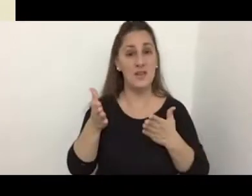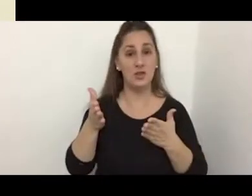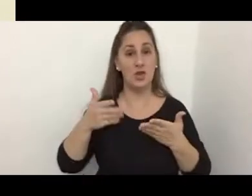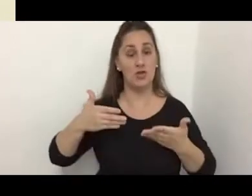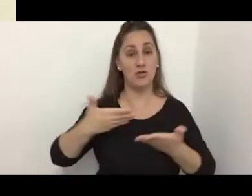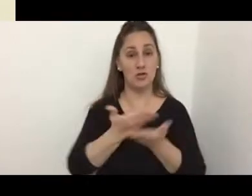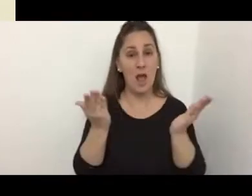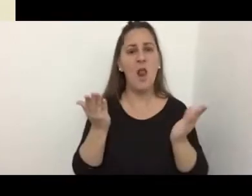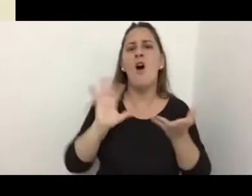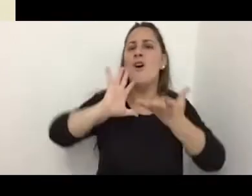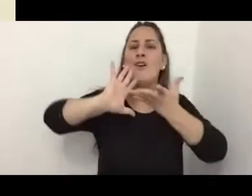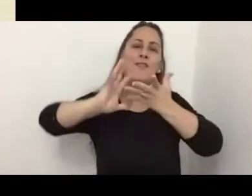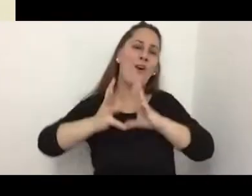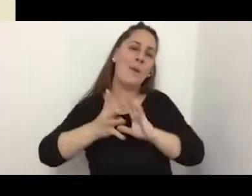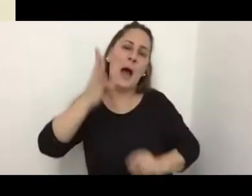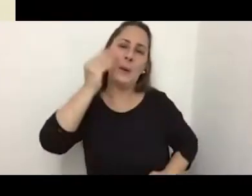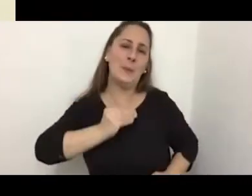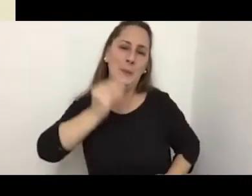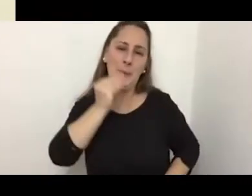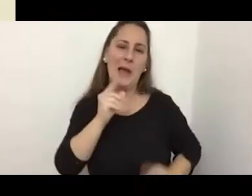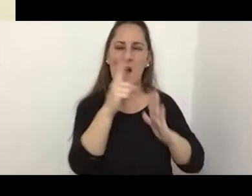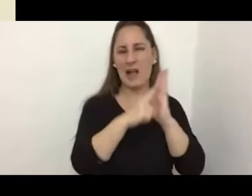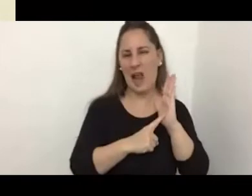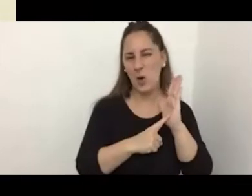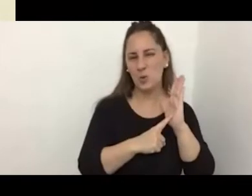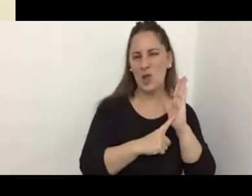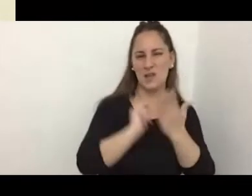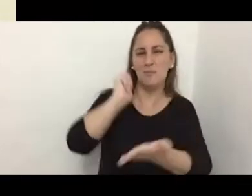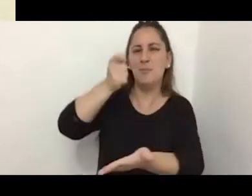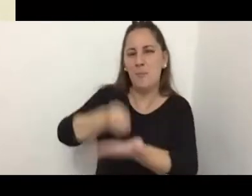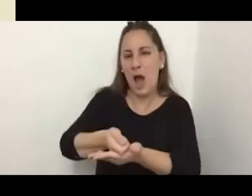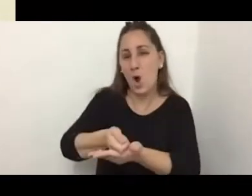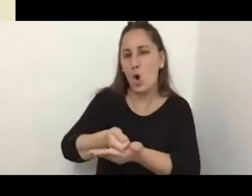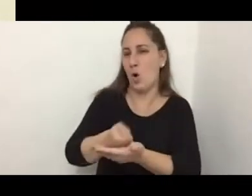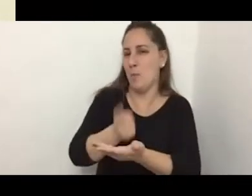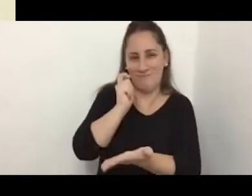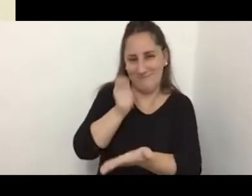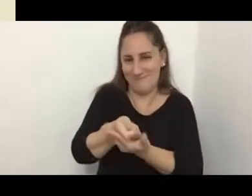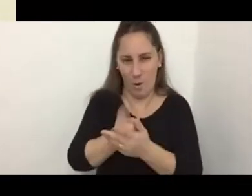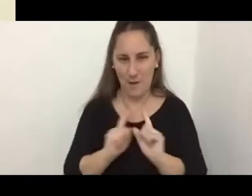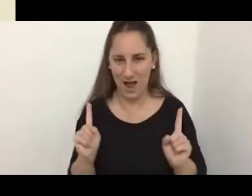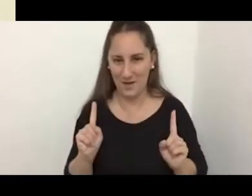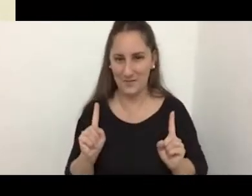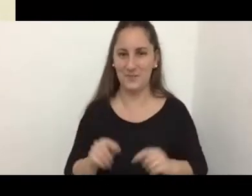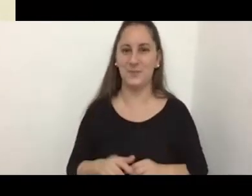son formas de disfrazar cláusulas remunerativas como no remunerativas.